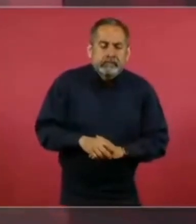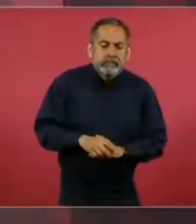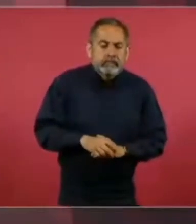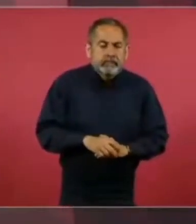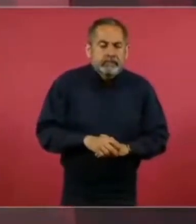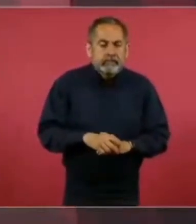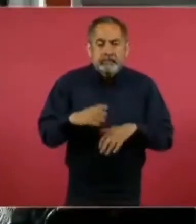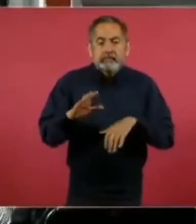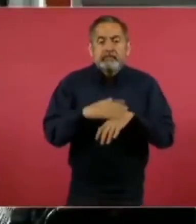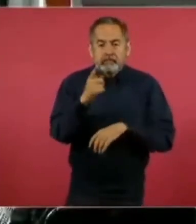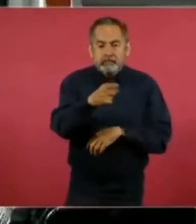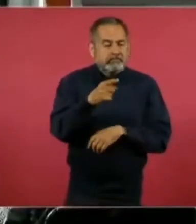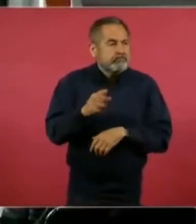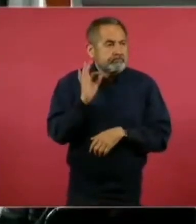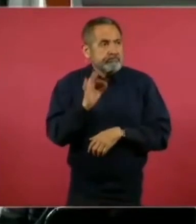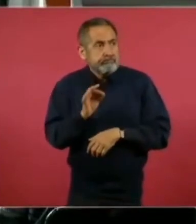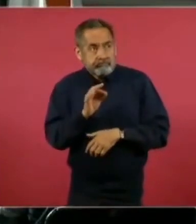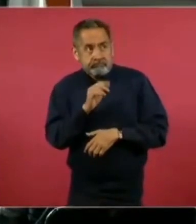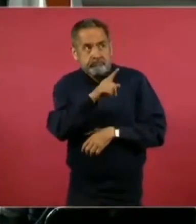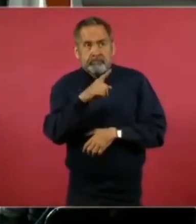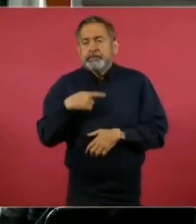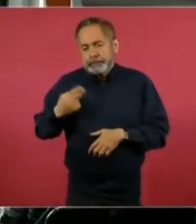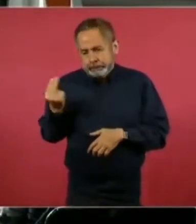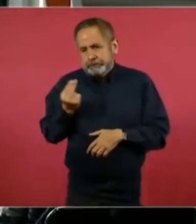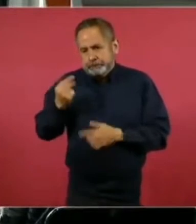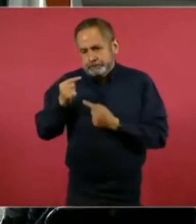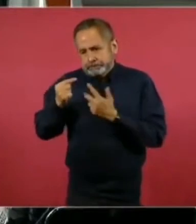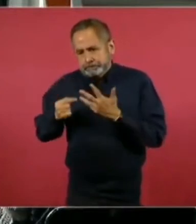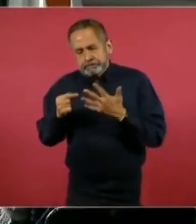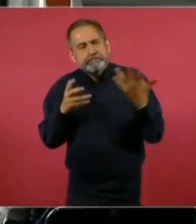porque nos complementamos, hay